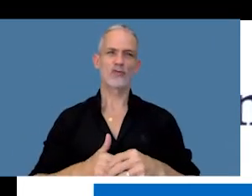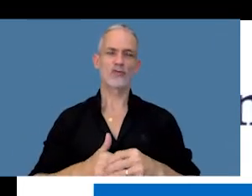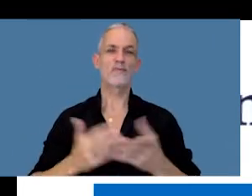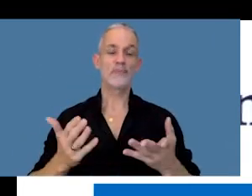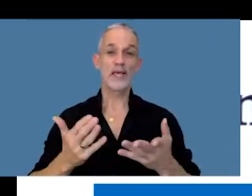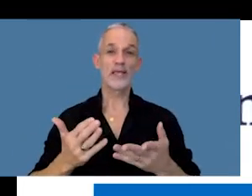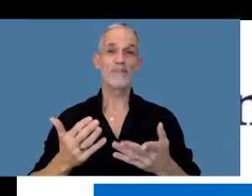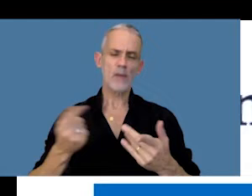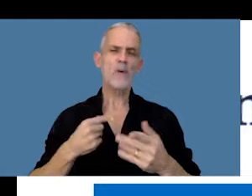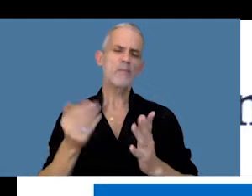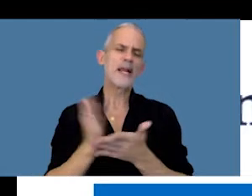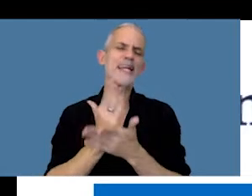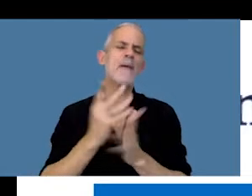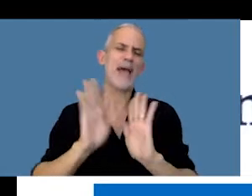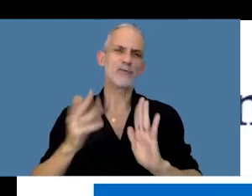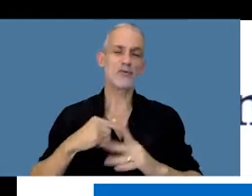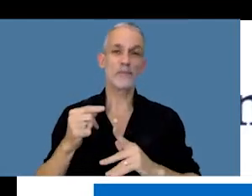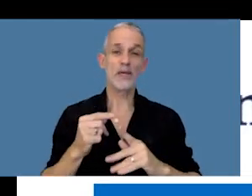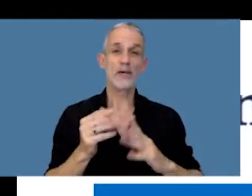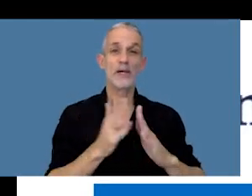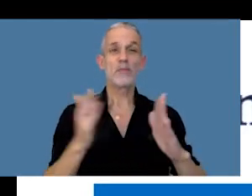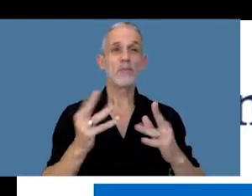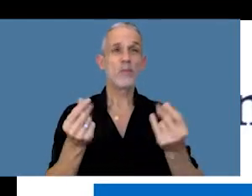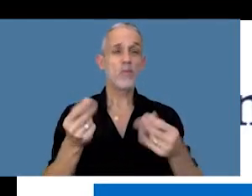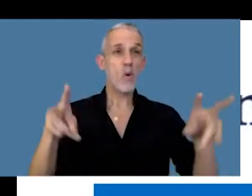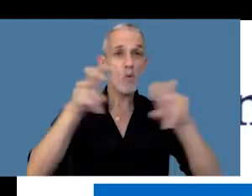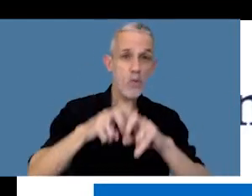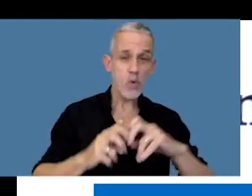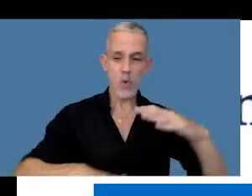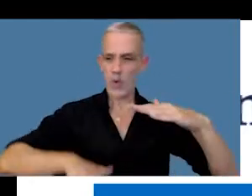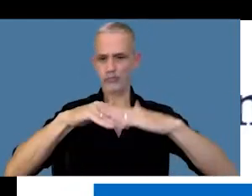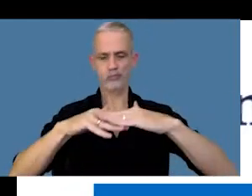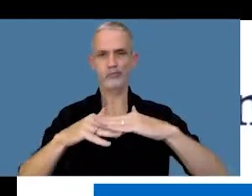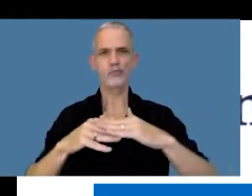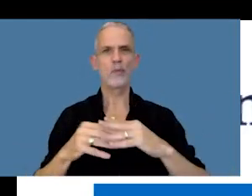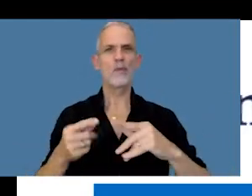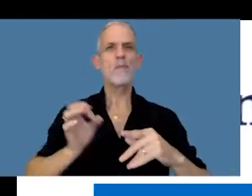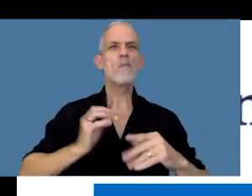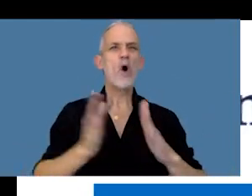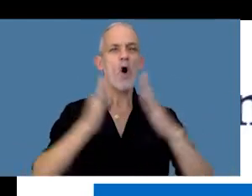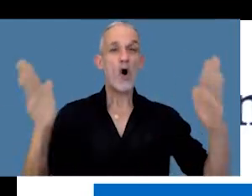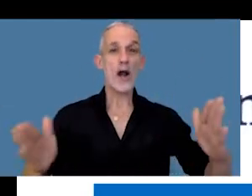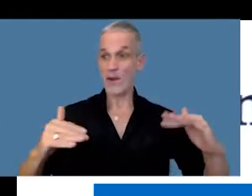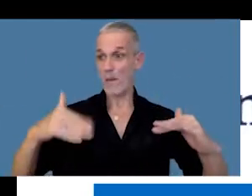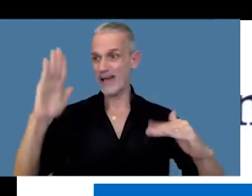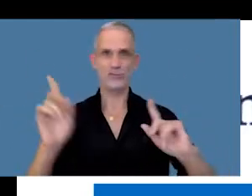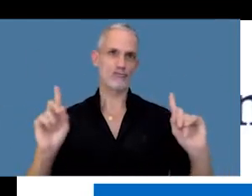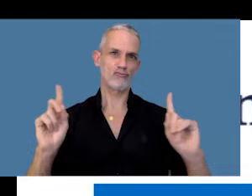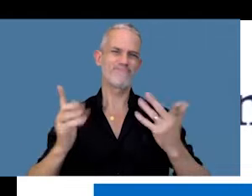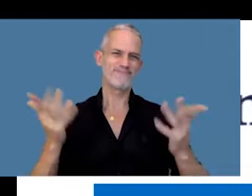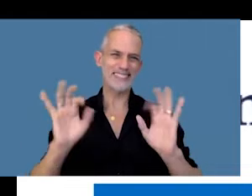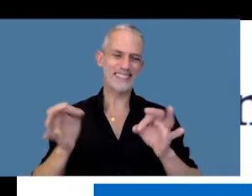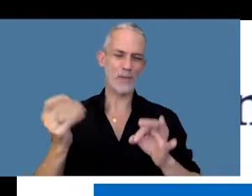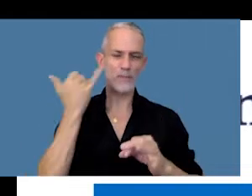los vamos a repasar, es no superar determinados ingresos brutos anuales. Ya sabemos, como dije